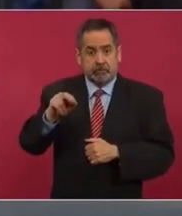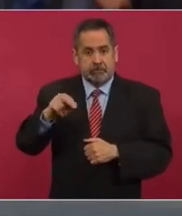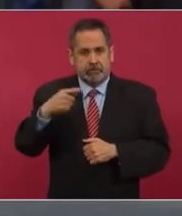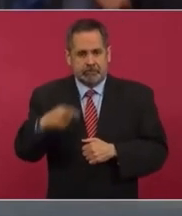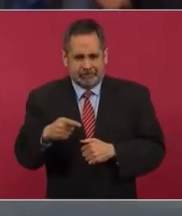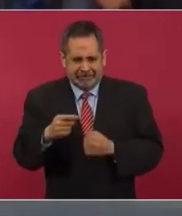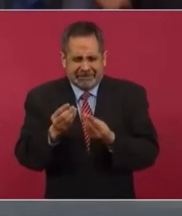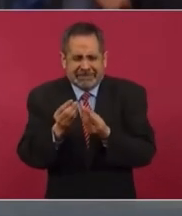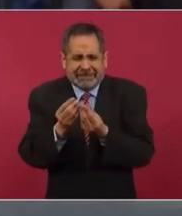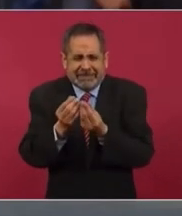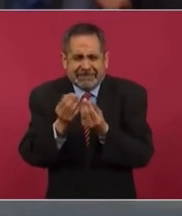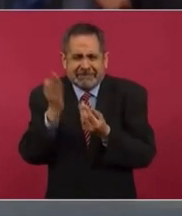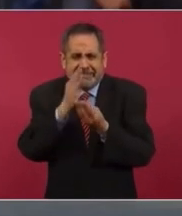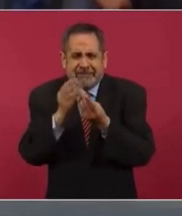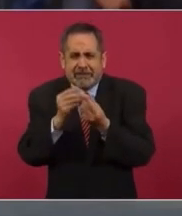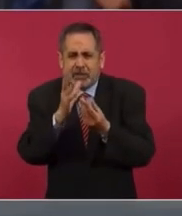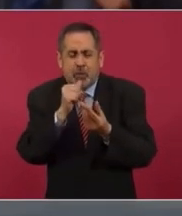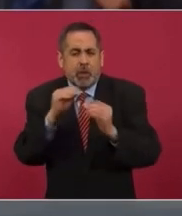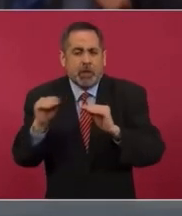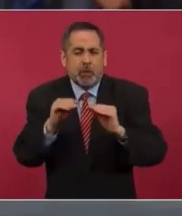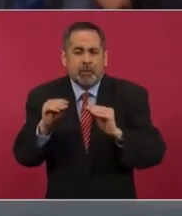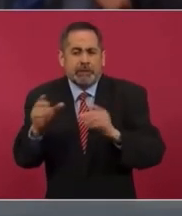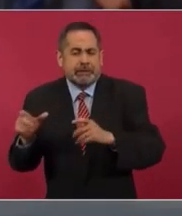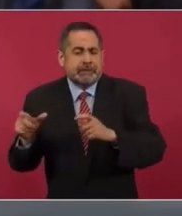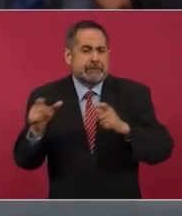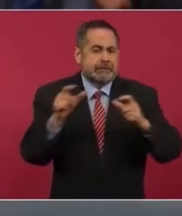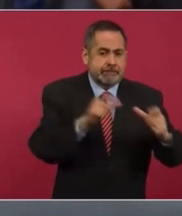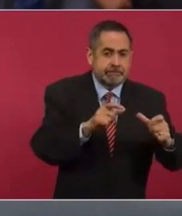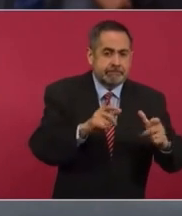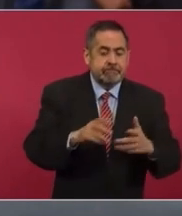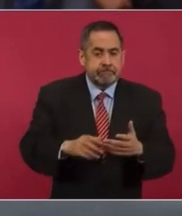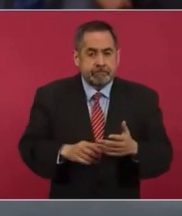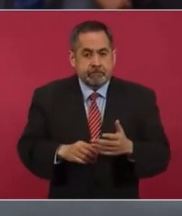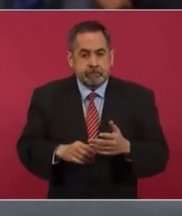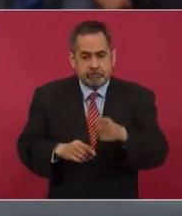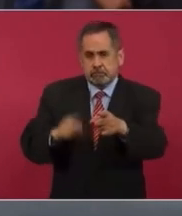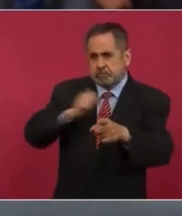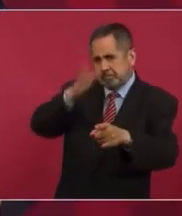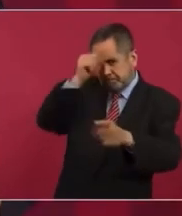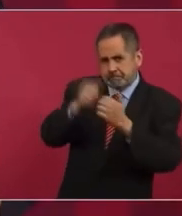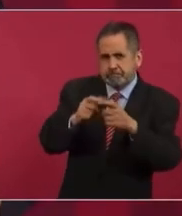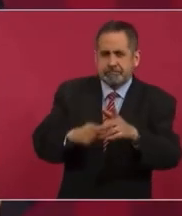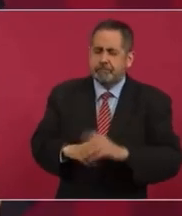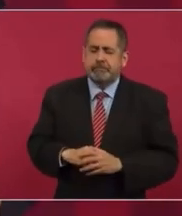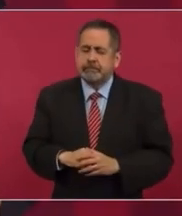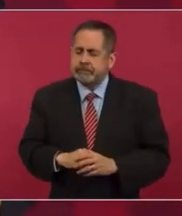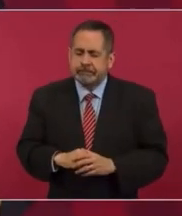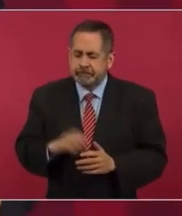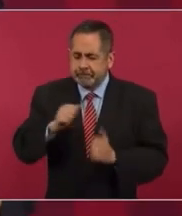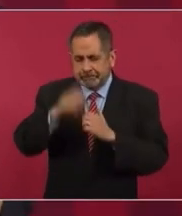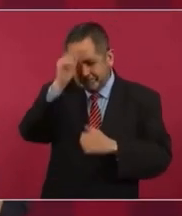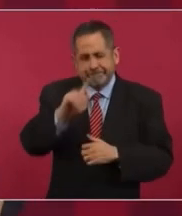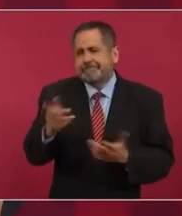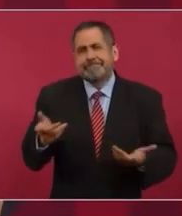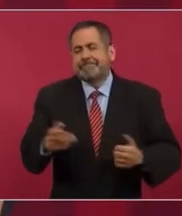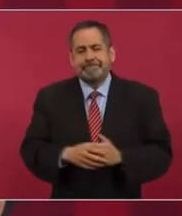tan frágil, no puede moverlo. Ese es el argumento. ¿Está de acuerdo? No. No,